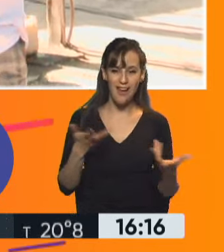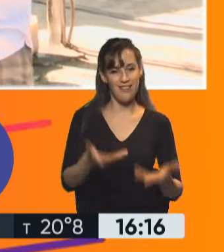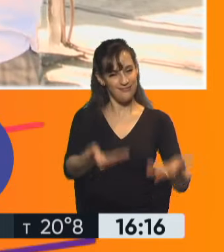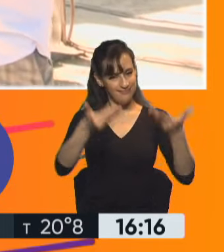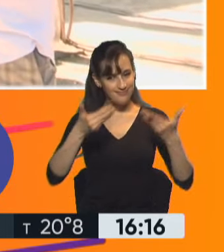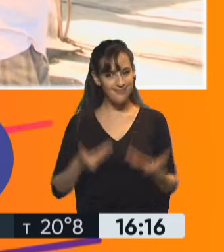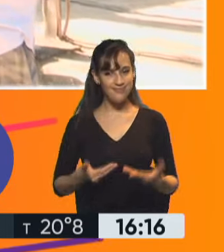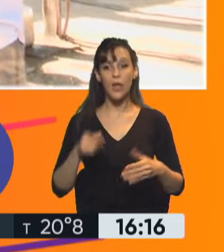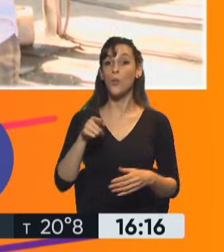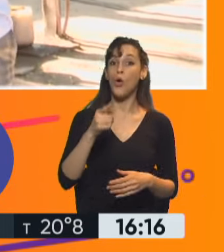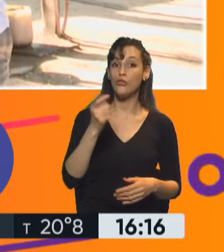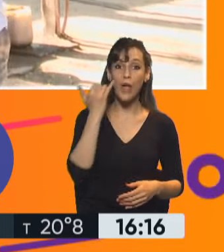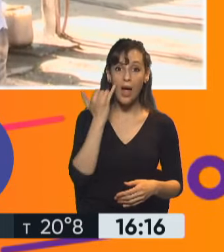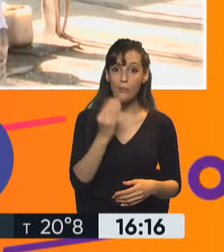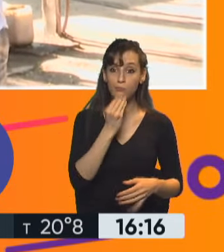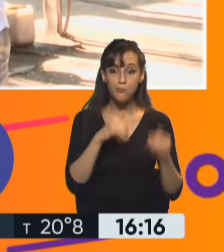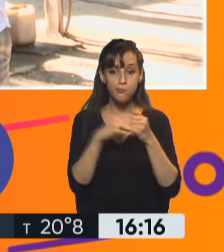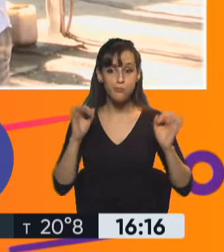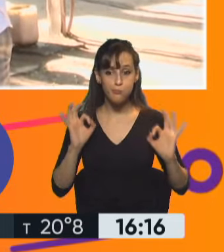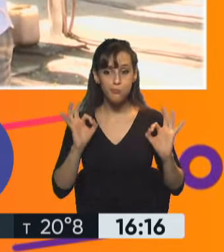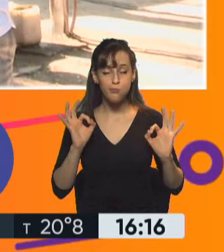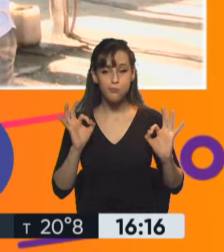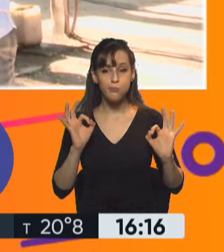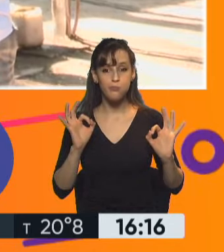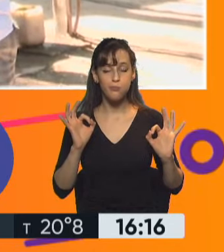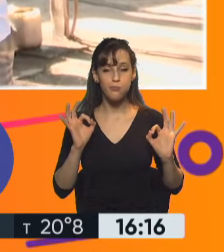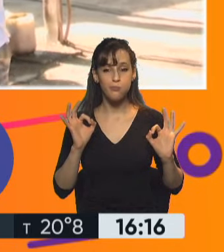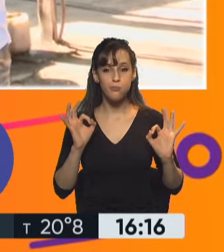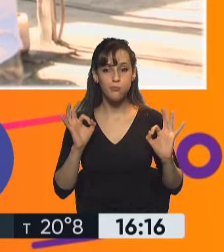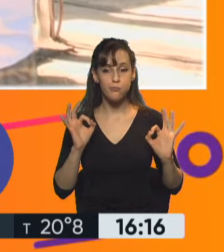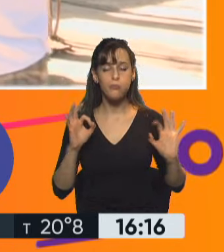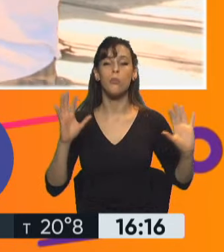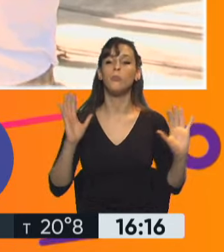¿Ya almorzaste, Goico? ¿Fuiste con lugar a la panza? Escuchame una cosa, Noé, a ver, déjame,